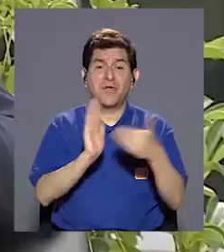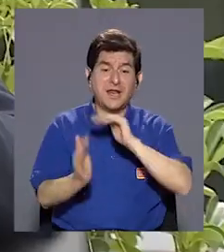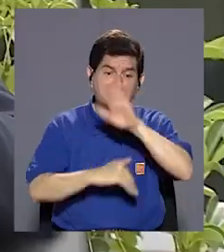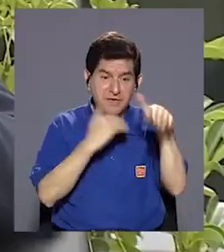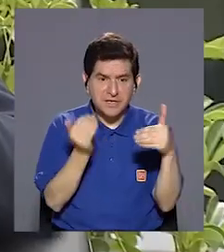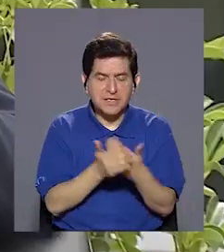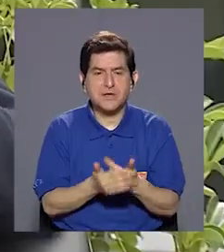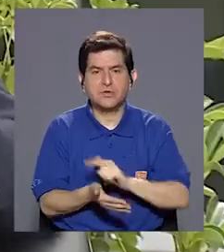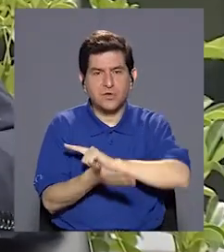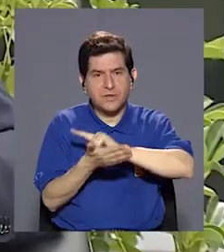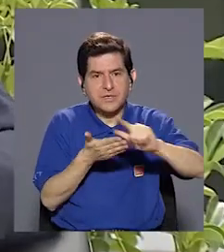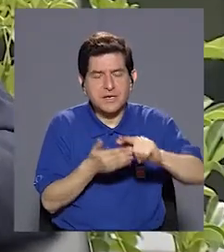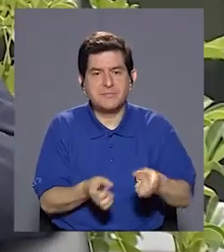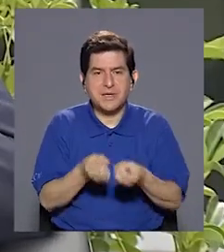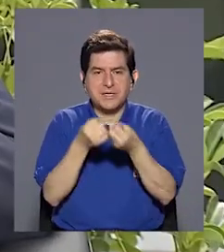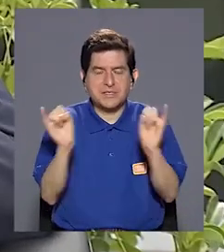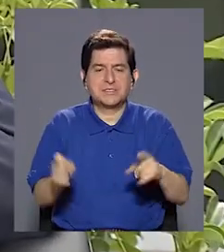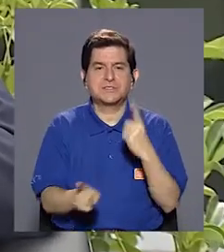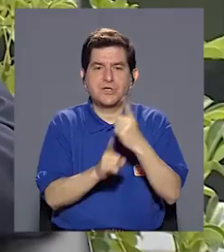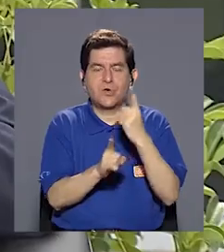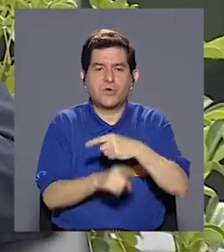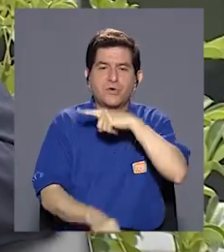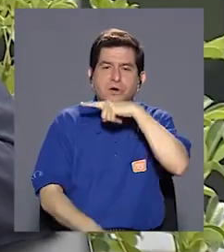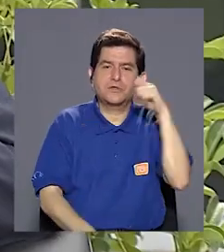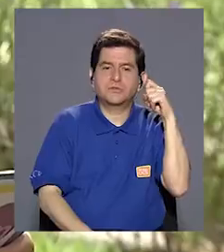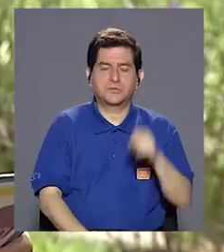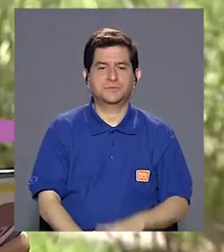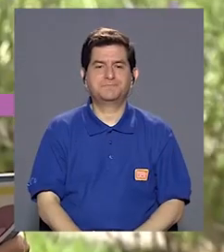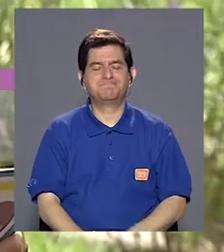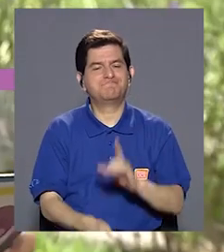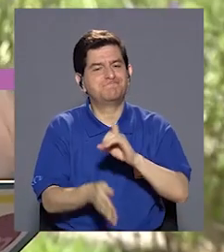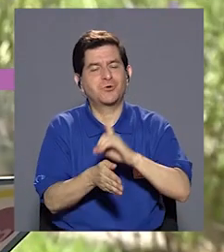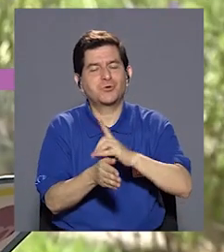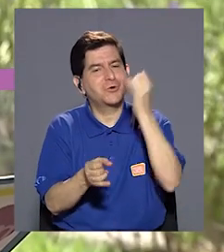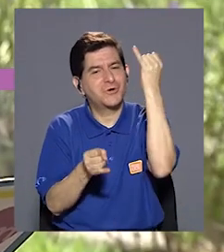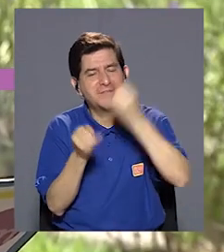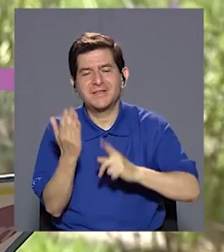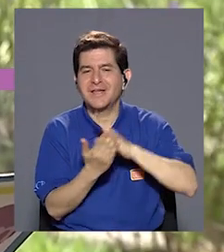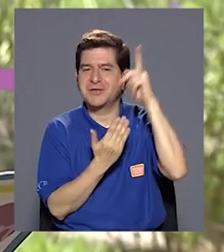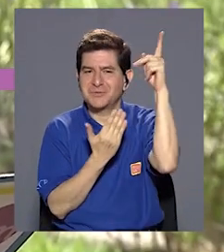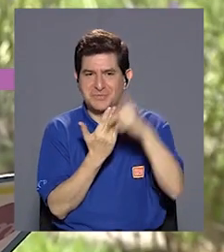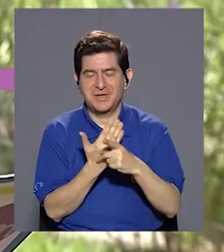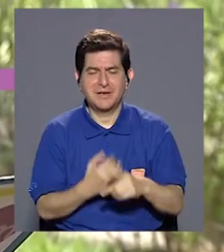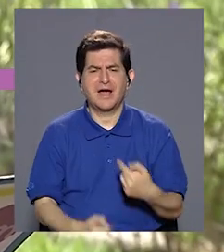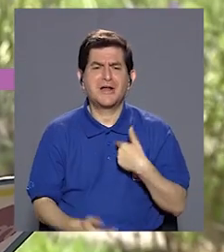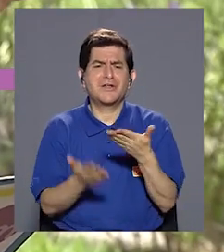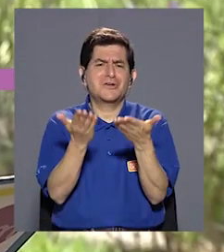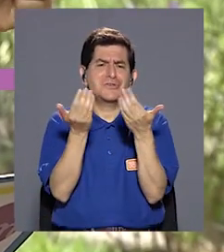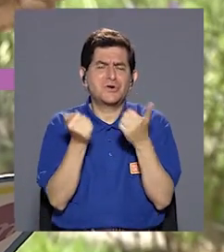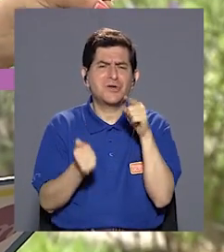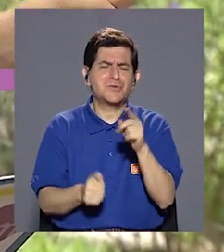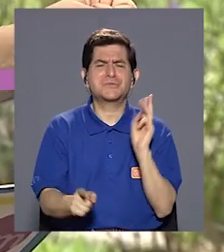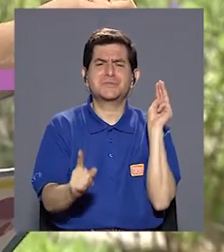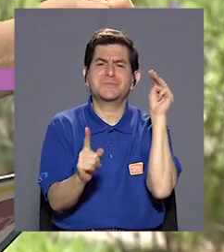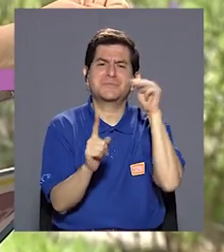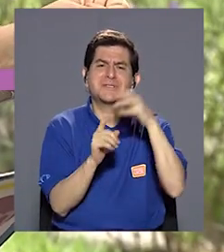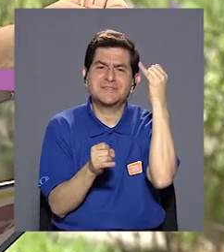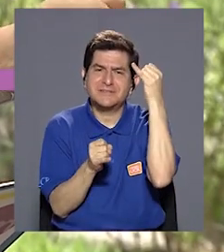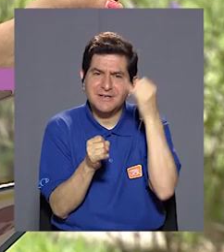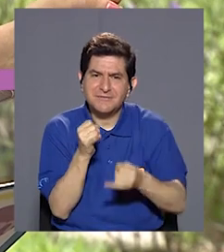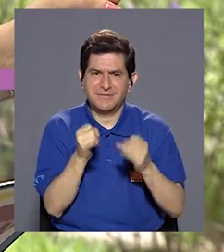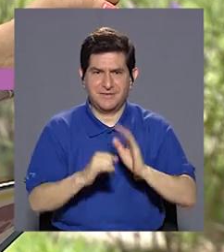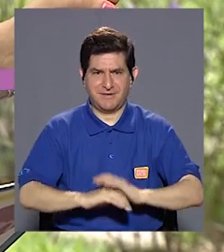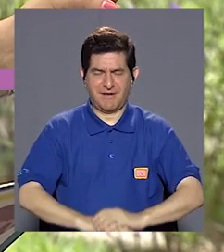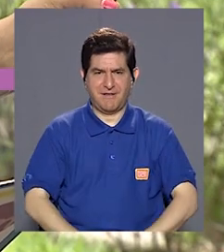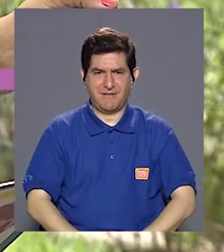lo que tomamos para el lavado de manos si no hacemos un secado adecuado. Ajá. Bueno, doctor, hemos llegado al final del programa, pero yo sí quiero que nos deje un mensaje, sobre